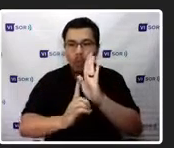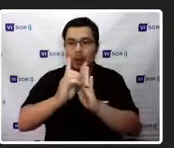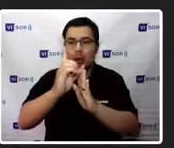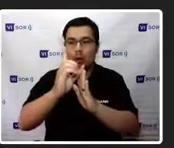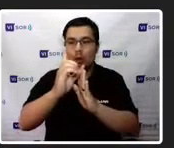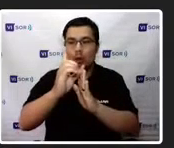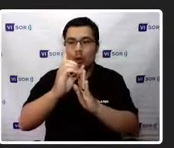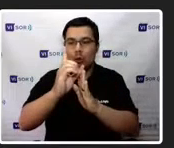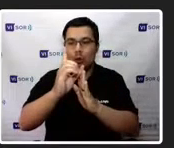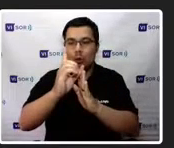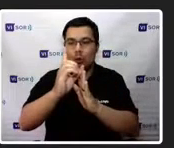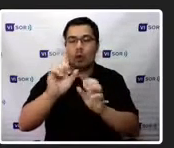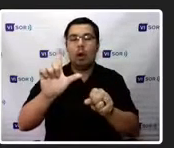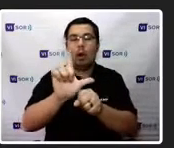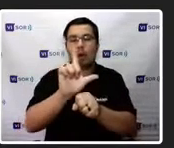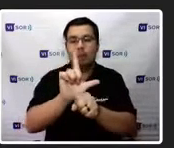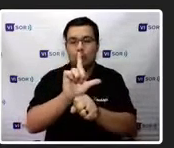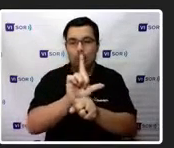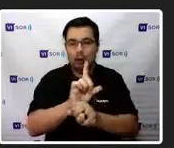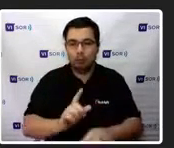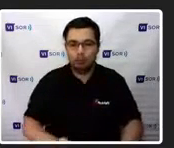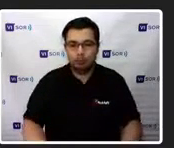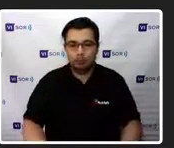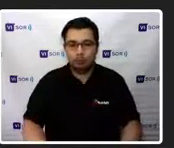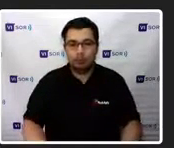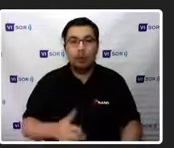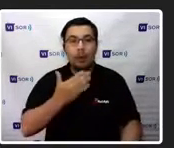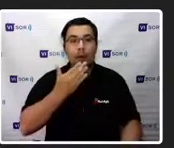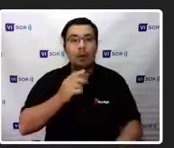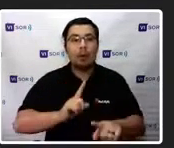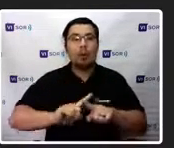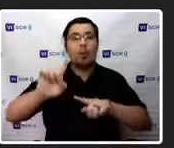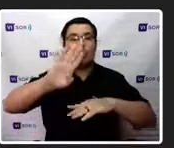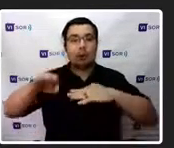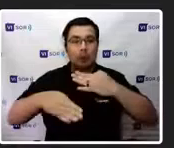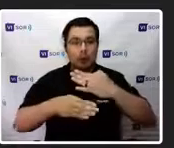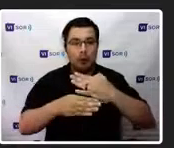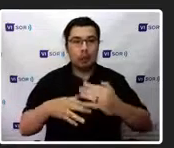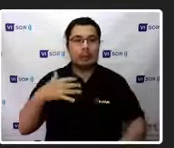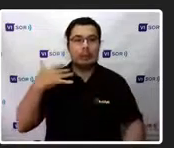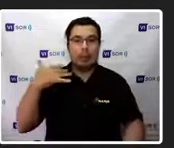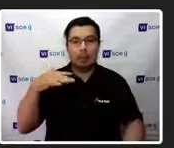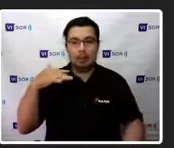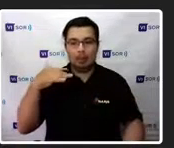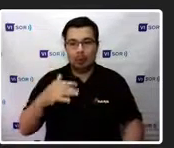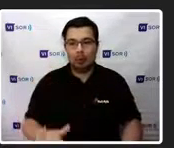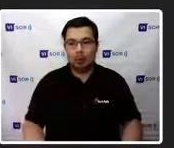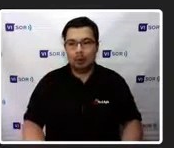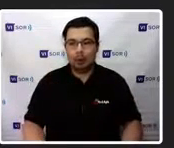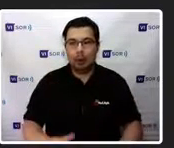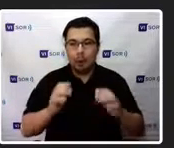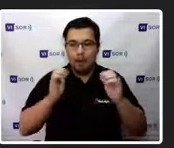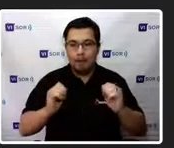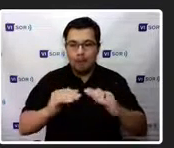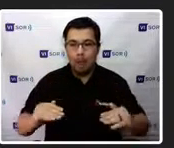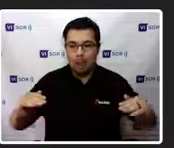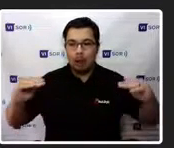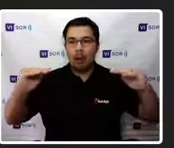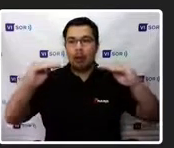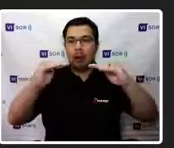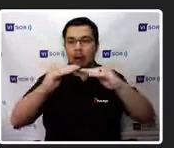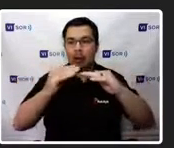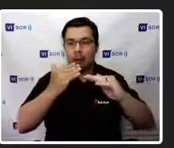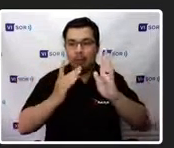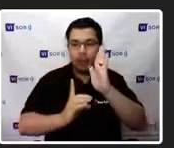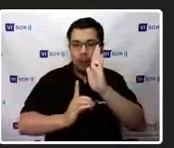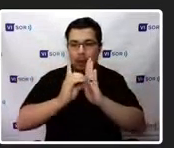Adicionalmente, acá también, ¿no es cierto?, es muy importante, ¿no es cierto?, poder nivelar, pero también desarrollar las habilidades de comunicación y